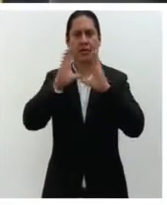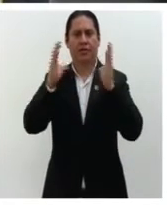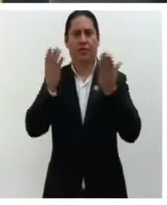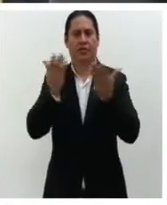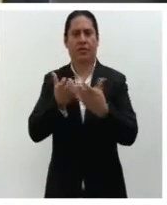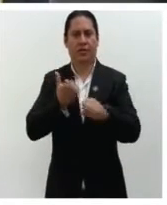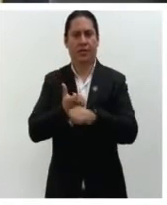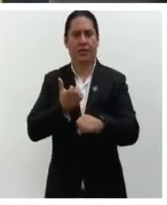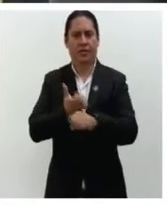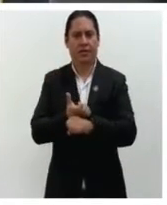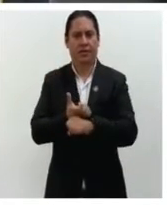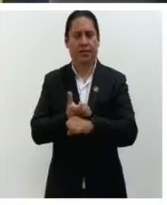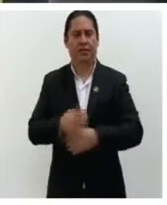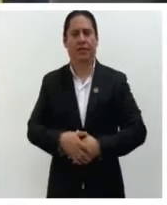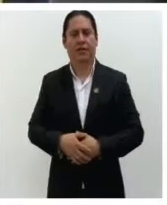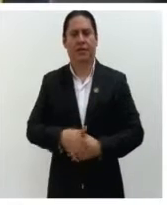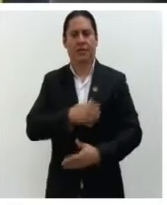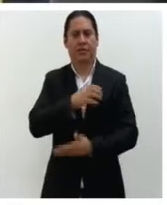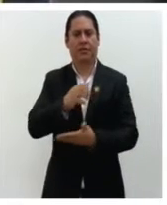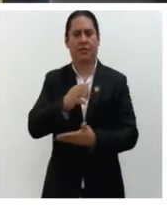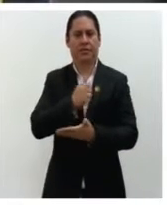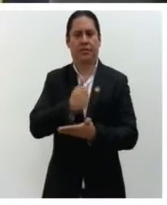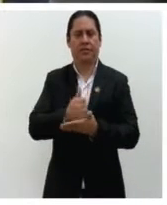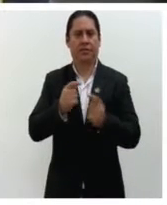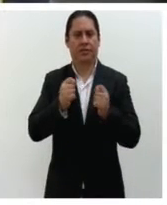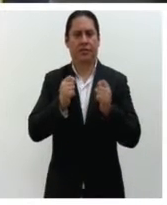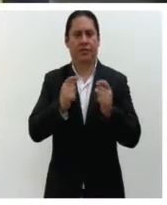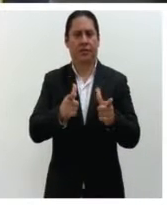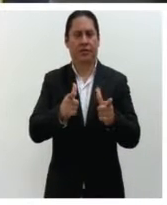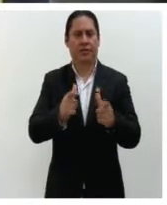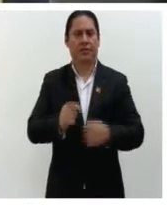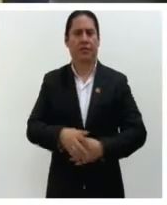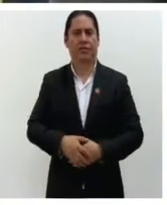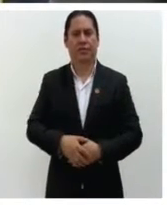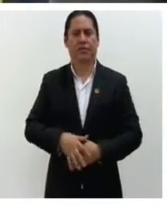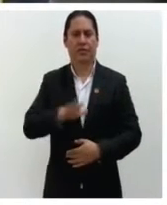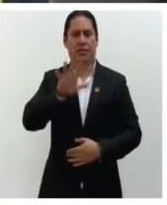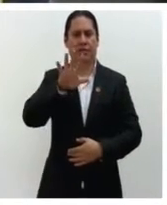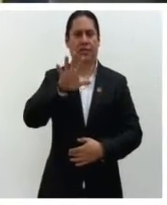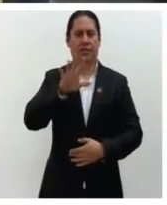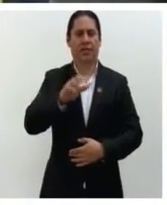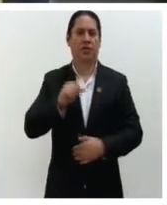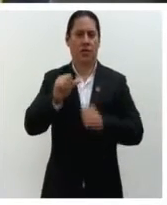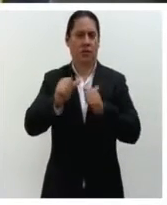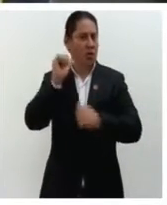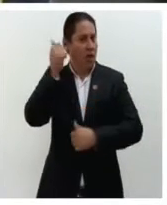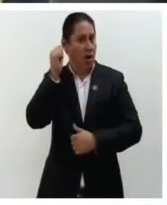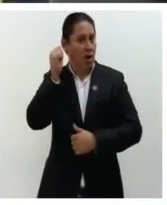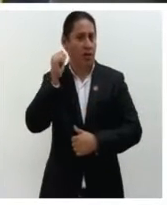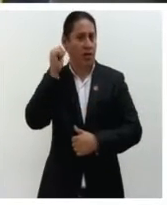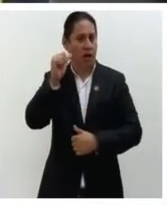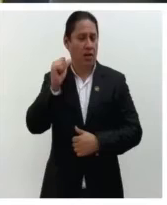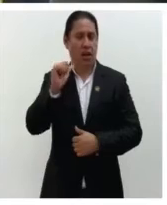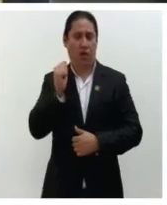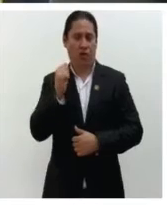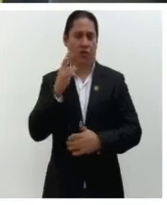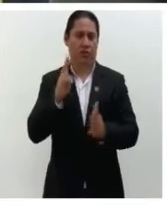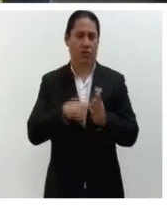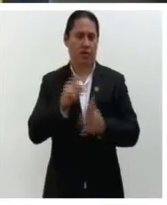en el Honorable Congreso del Estado en la ciudad de Tuxtla Gutiérrez, Chiapas, a los 5 días del mes de agosto del